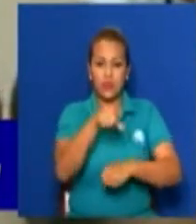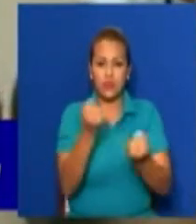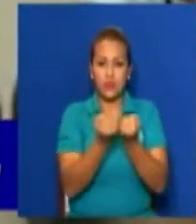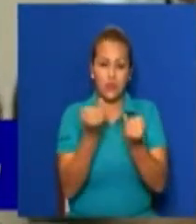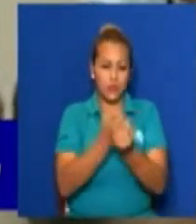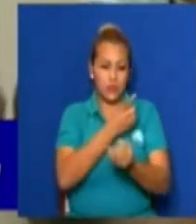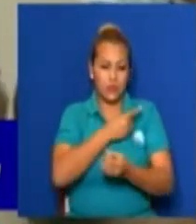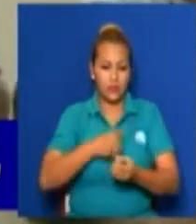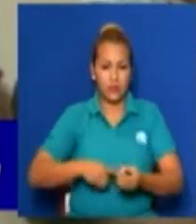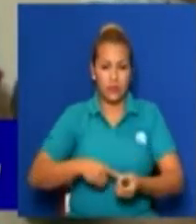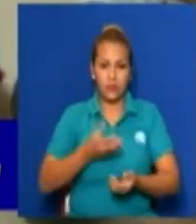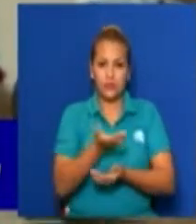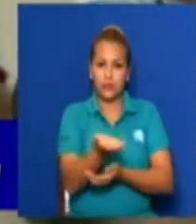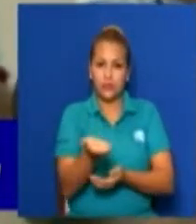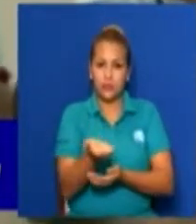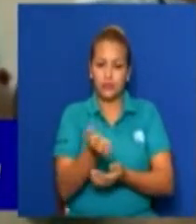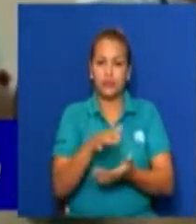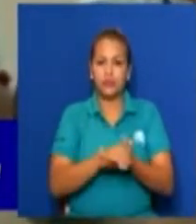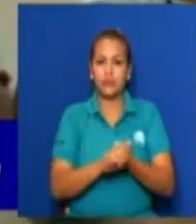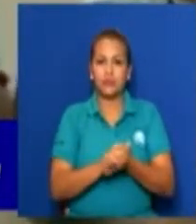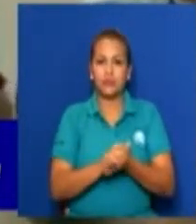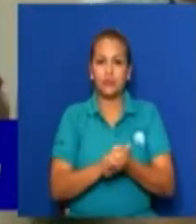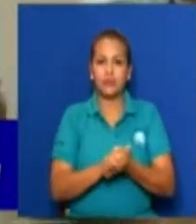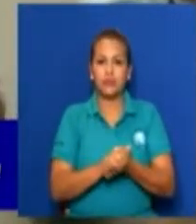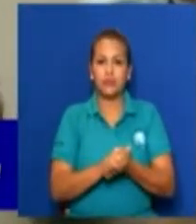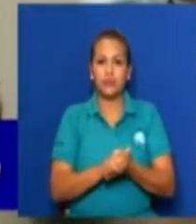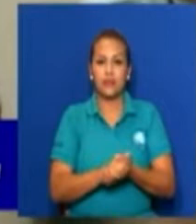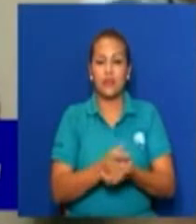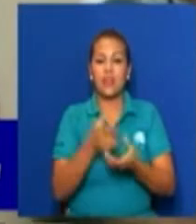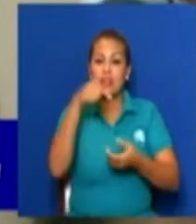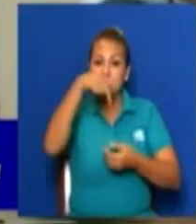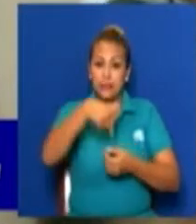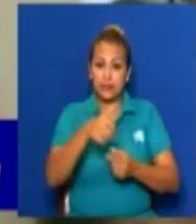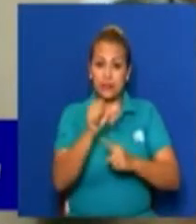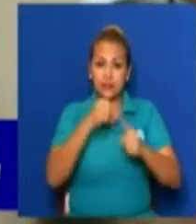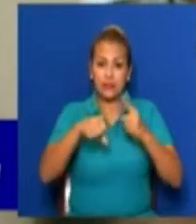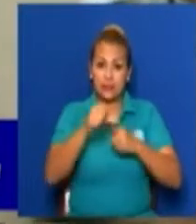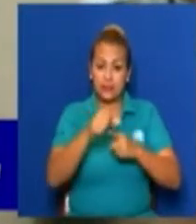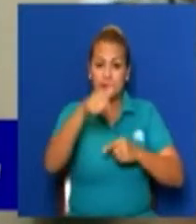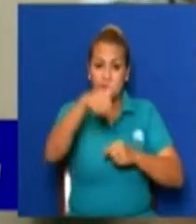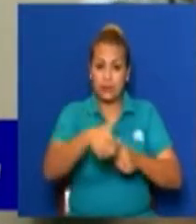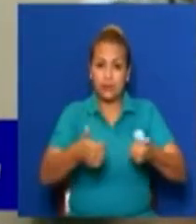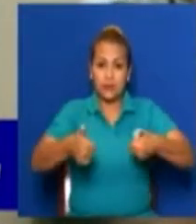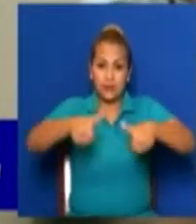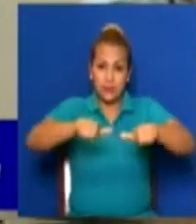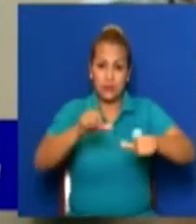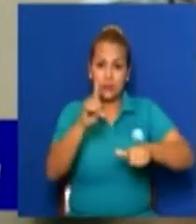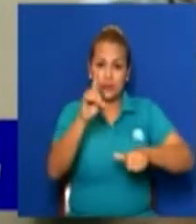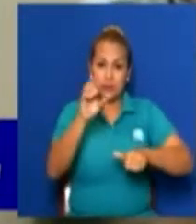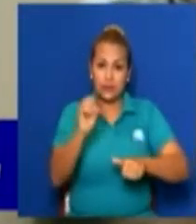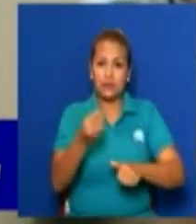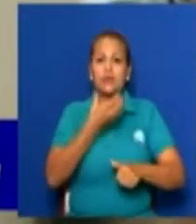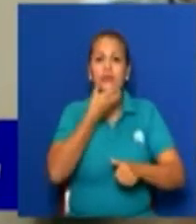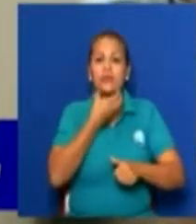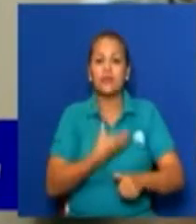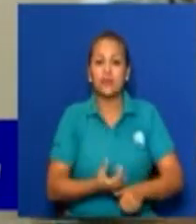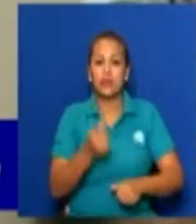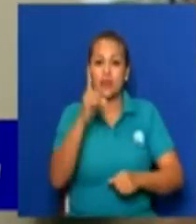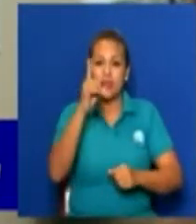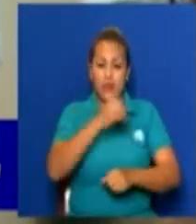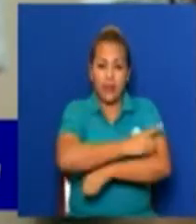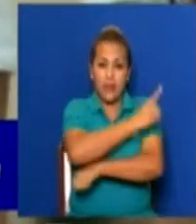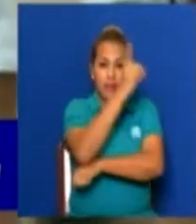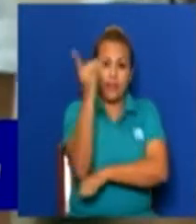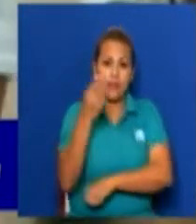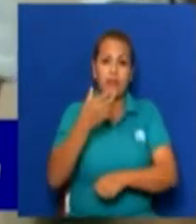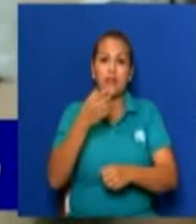diputados, de que esta Asamblea aprobó el 10 de diciembre Día Nacional